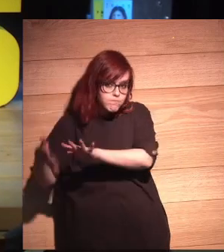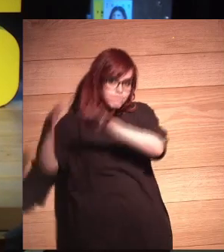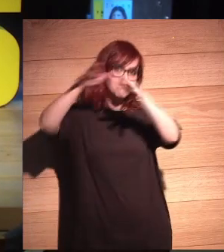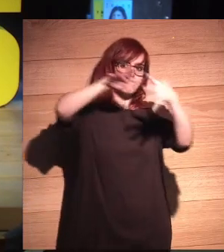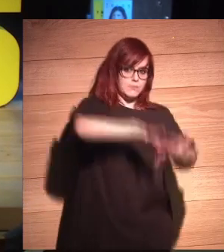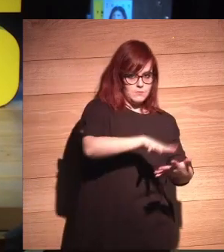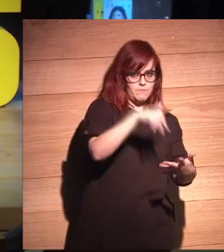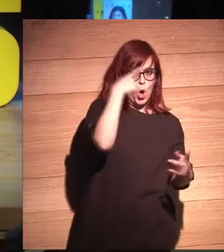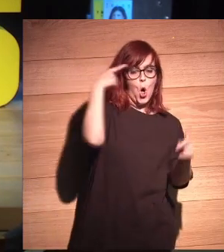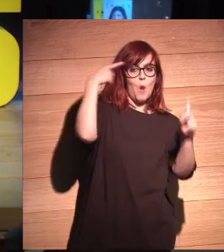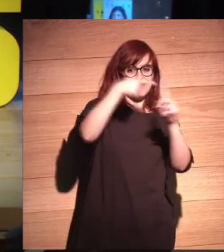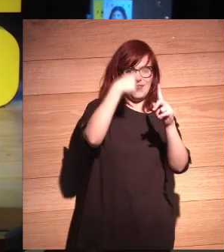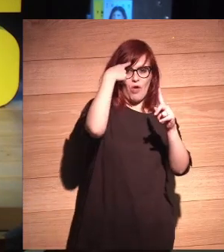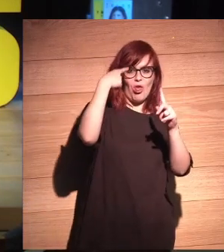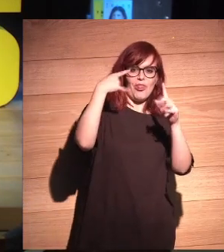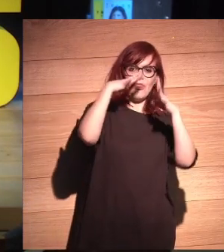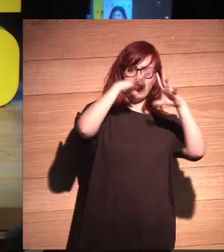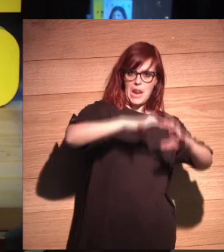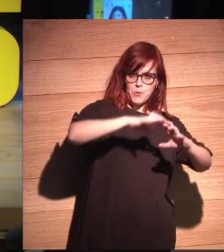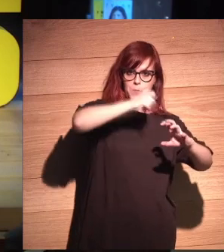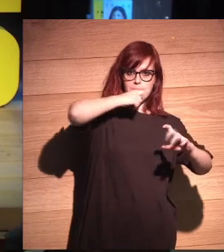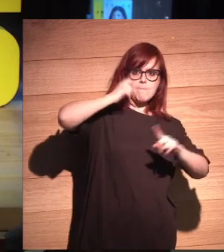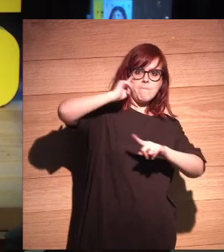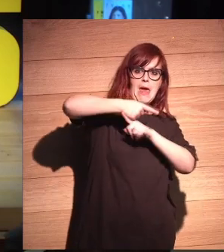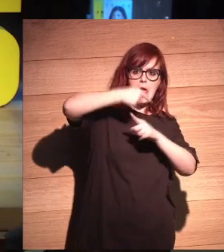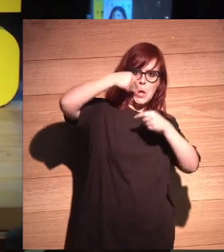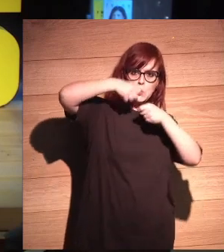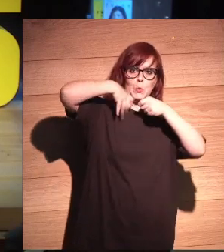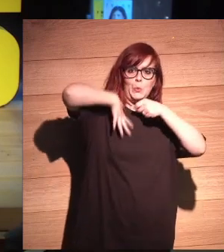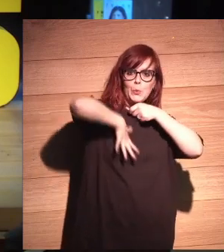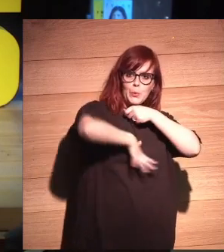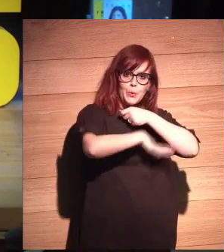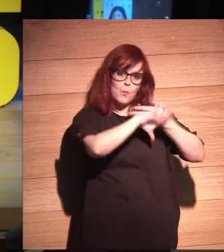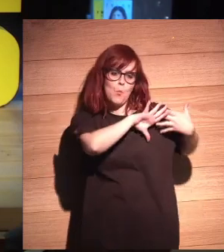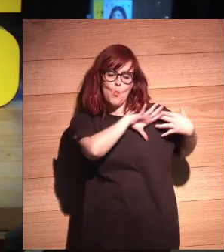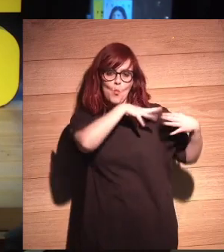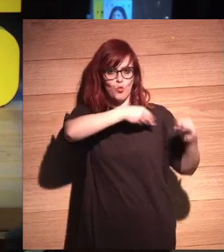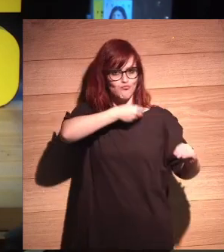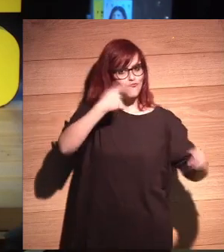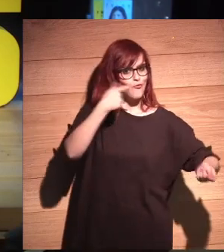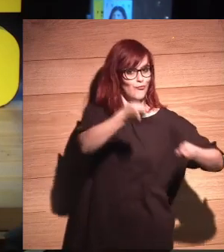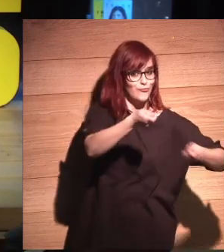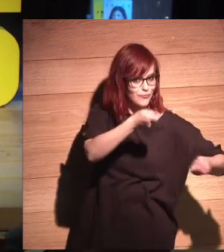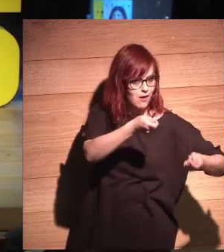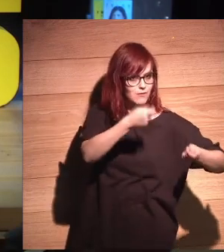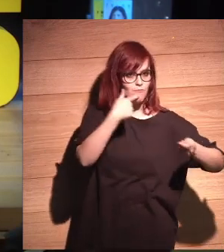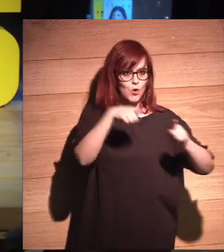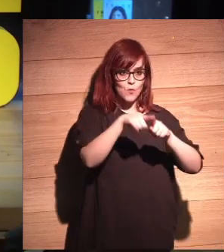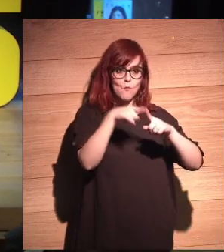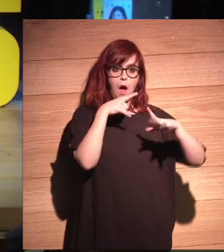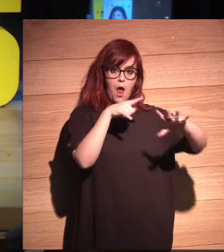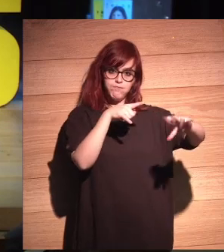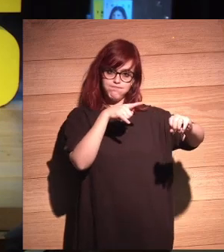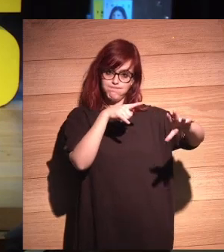decodificar la información que ha generado el cerebro y utilizarlo directamente para controlar, en este caso, un